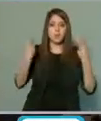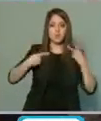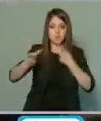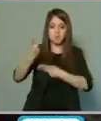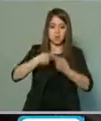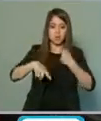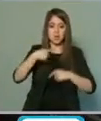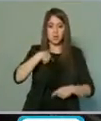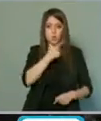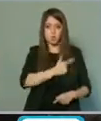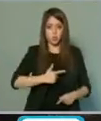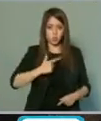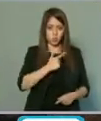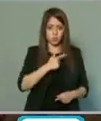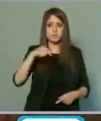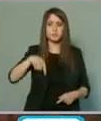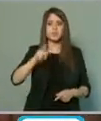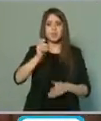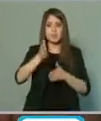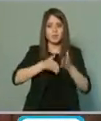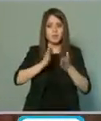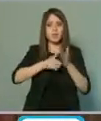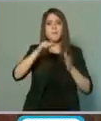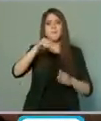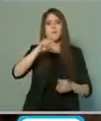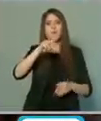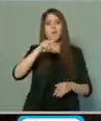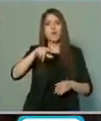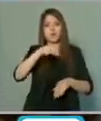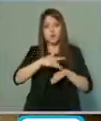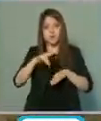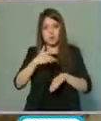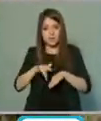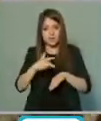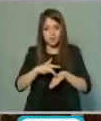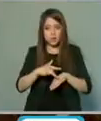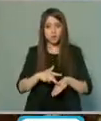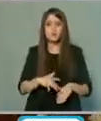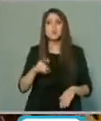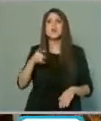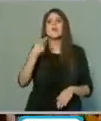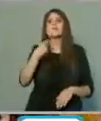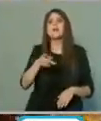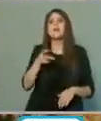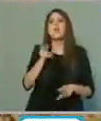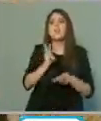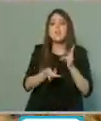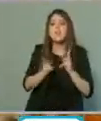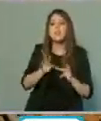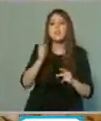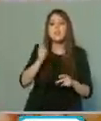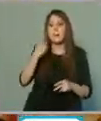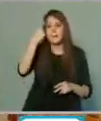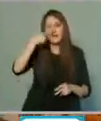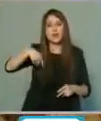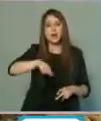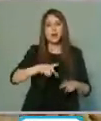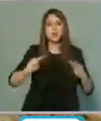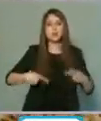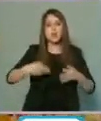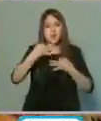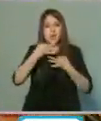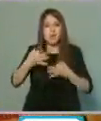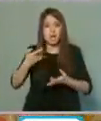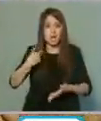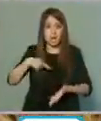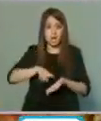¿Eso de qué es? Este es de rajas, de morrón con queso, No, aquí platíqueme primero, que se me antoje, porque mire, tiene quesito,